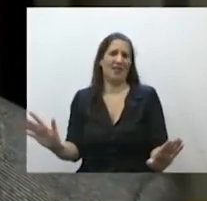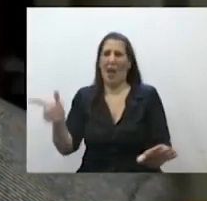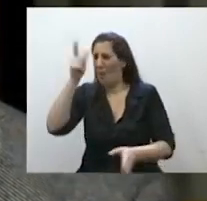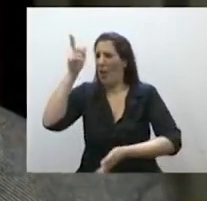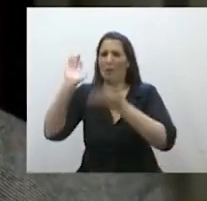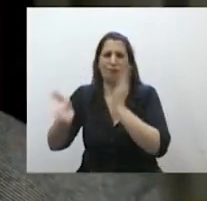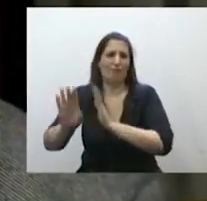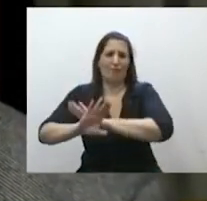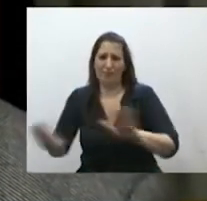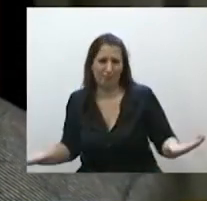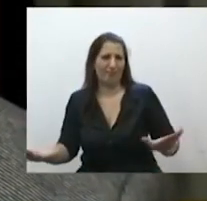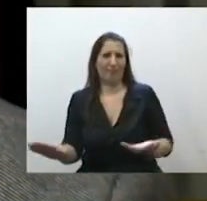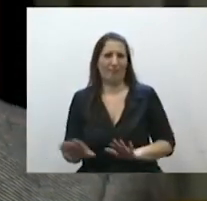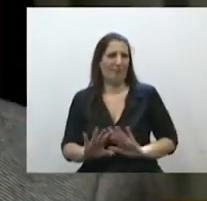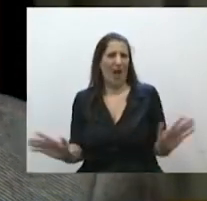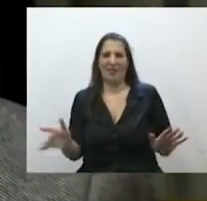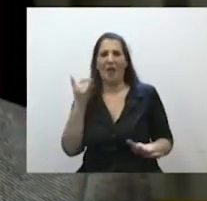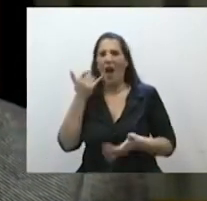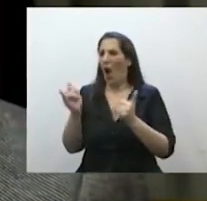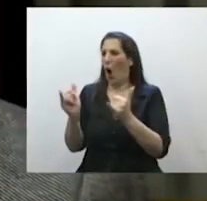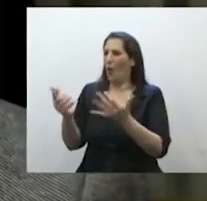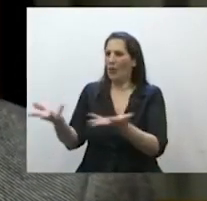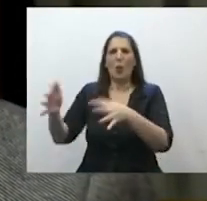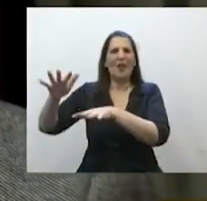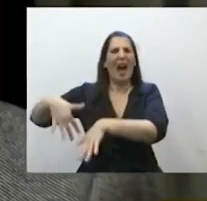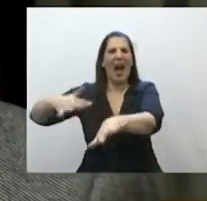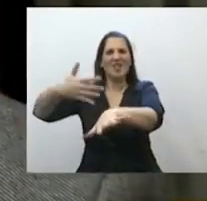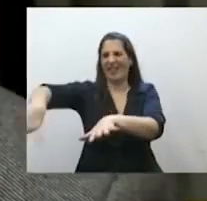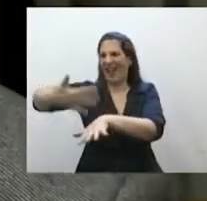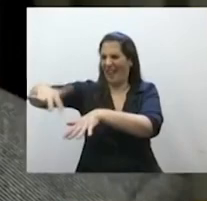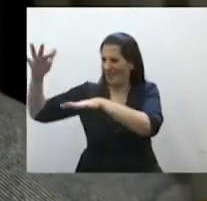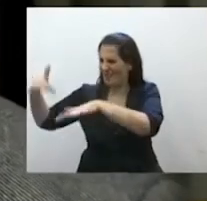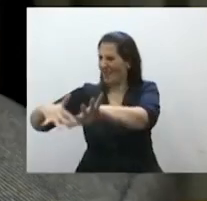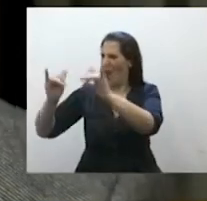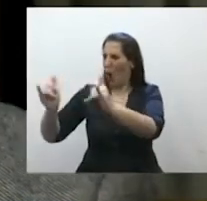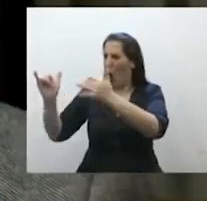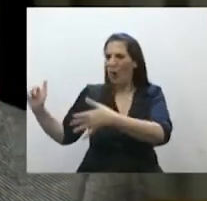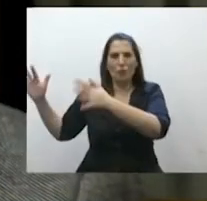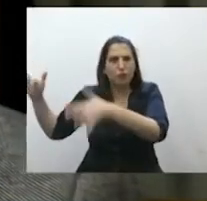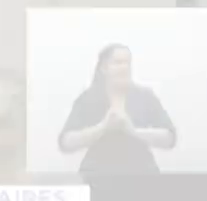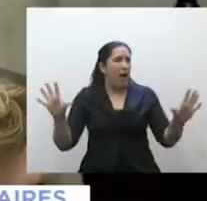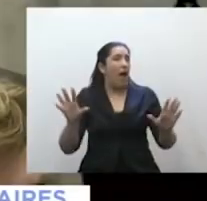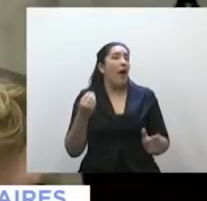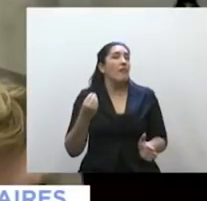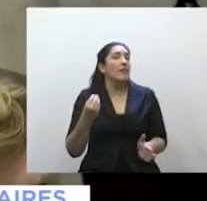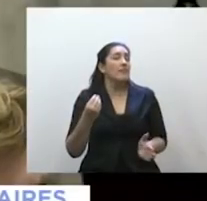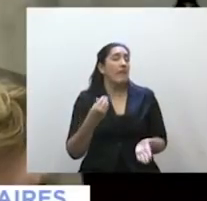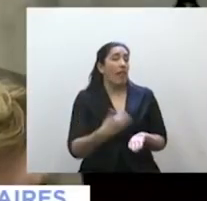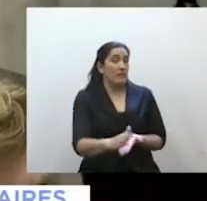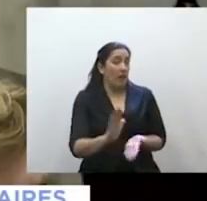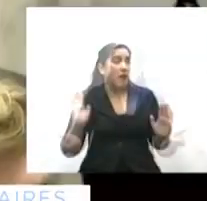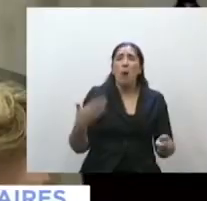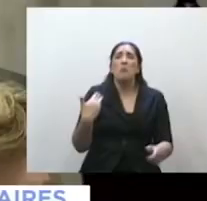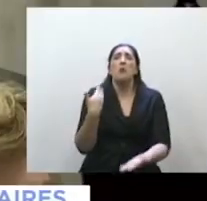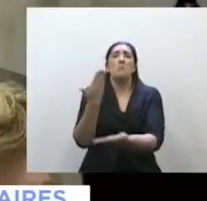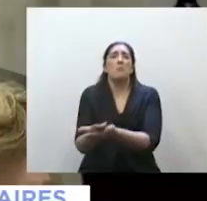esa fabulosa y gloriosa juventud en las calles de Buenos Aires. Esta oleada verde de chicas. Se puede estar de acuerdo o